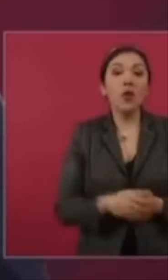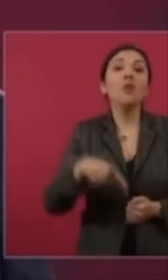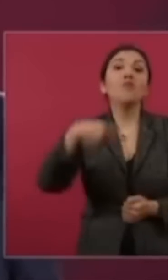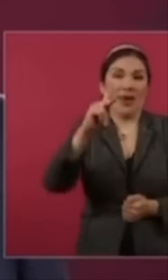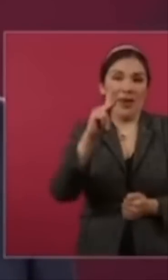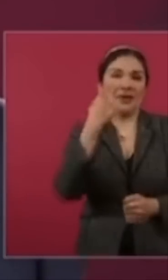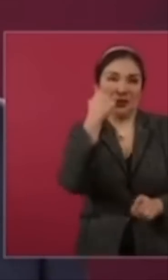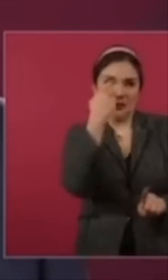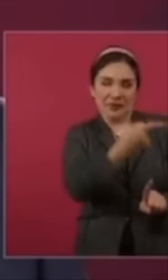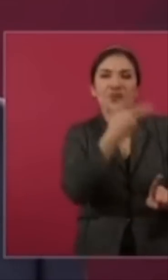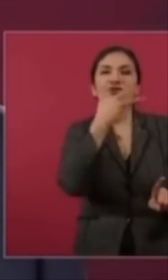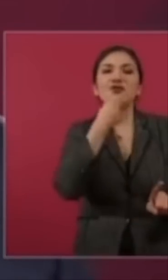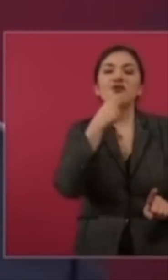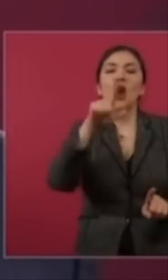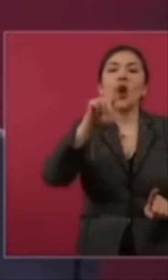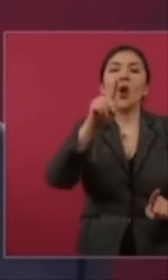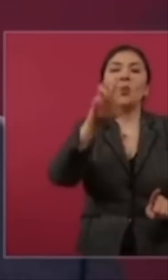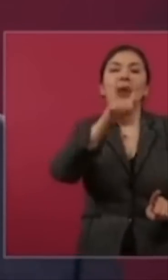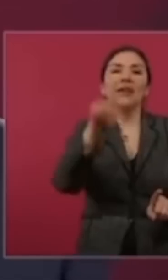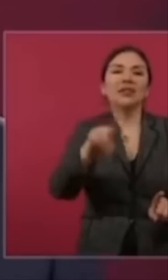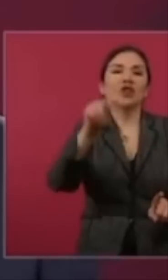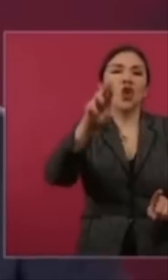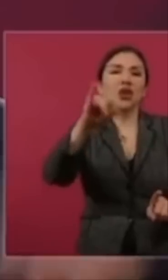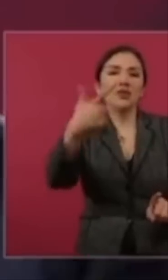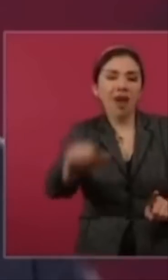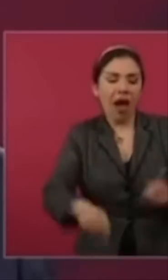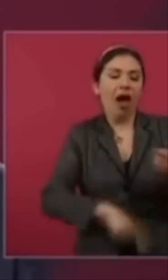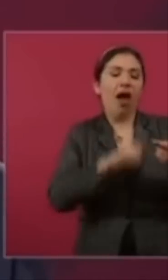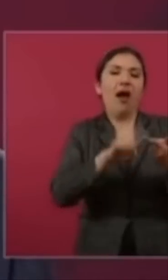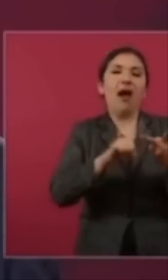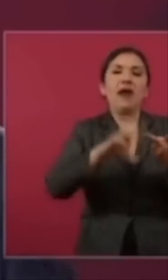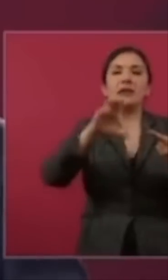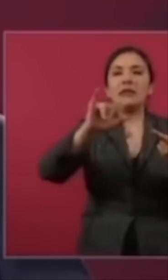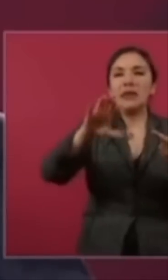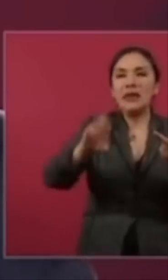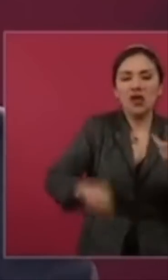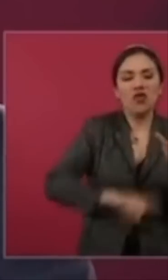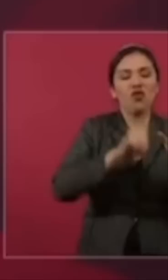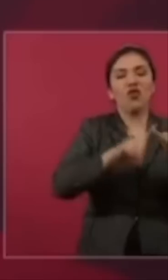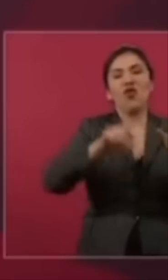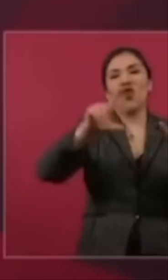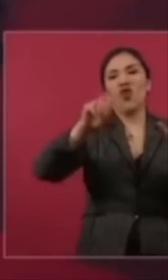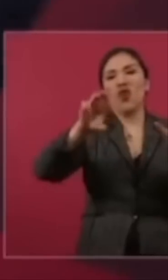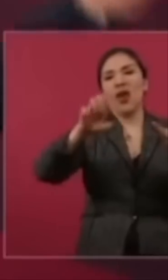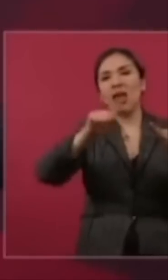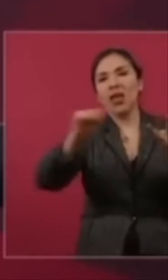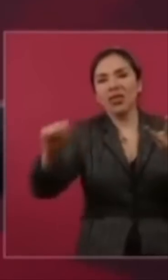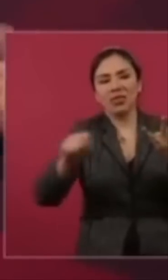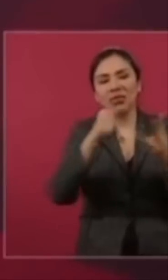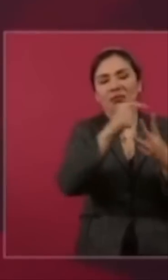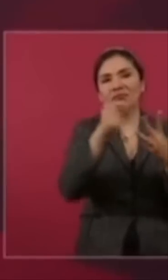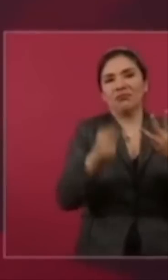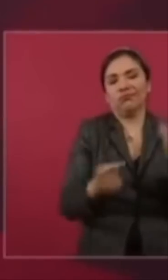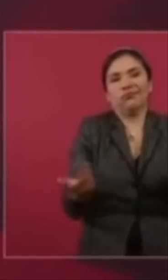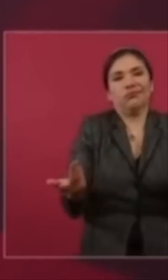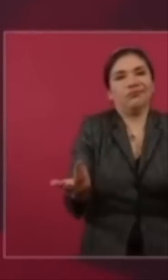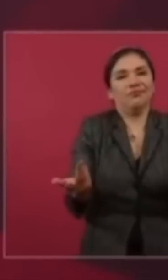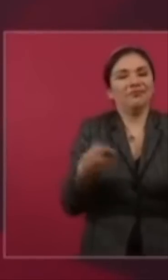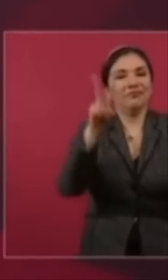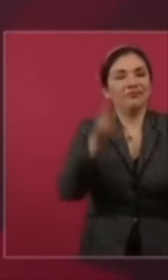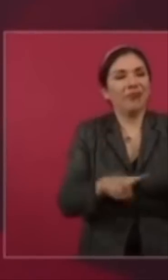López Dóriga, y a Ciro, y a Loret, y pues claro,